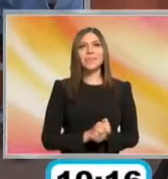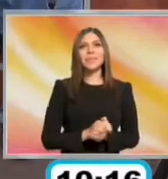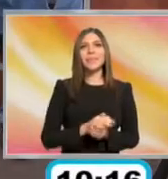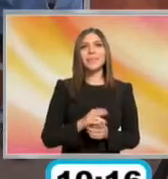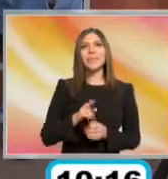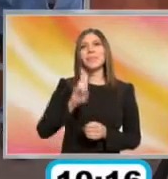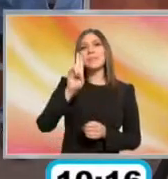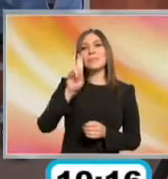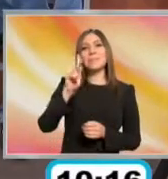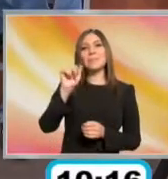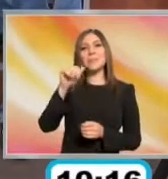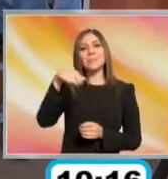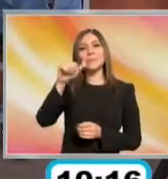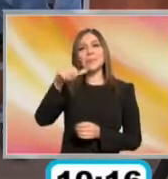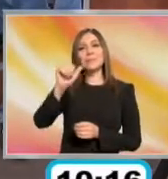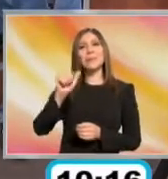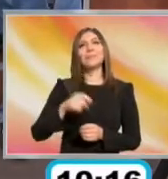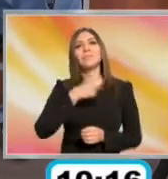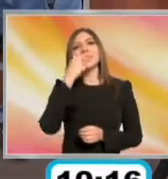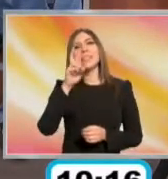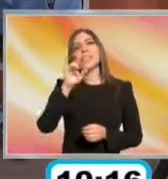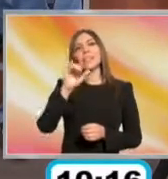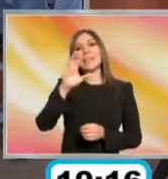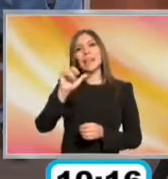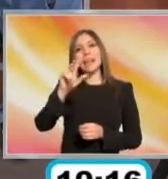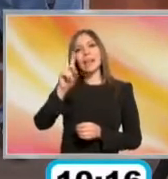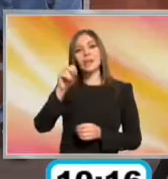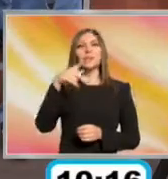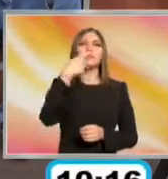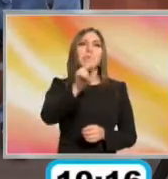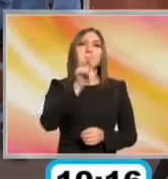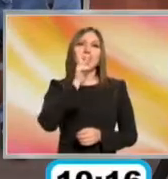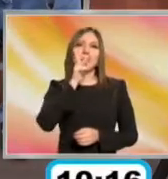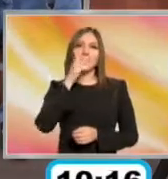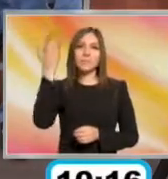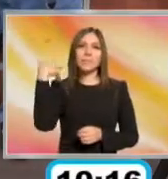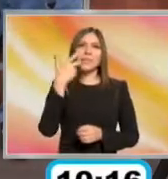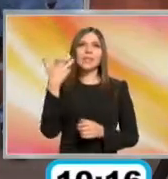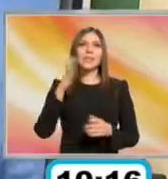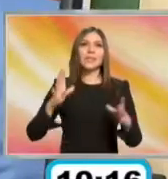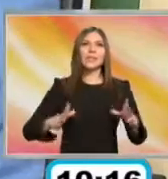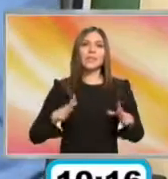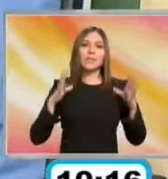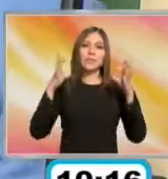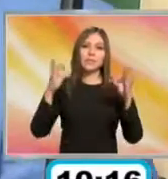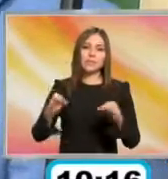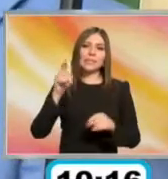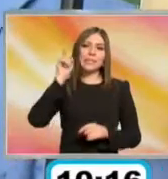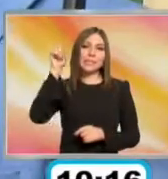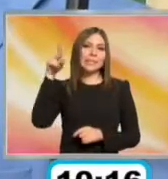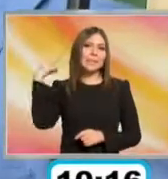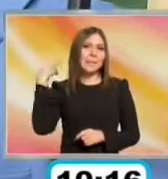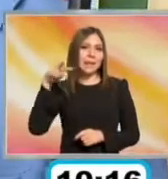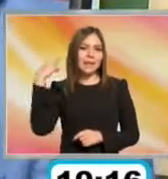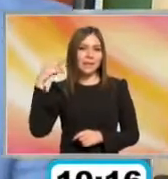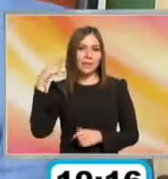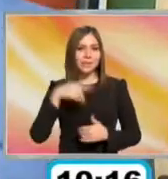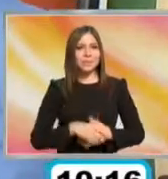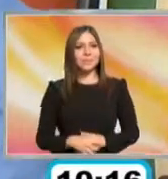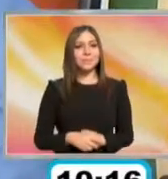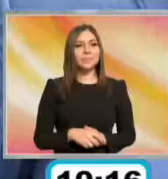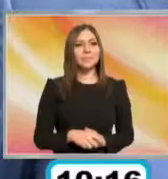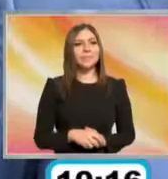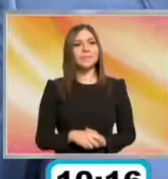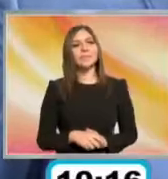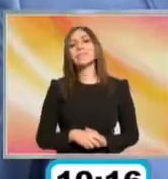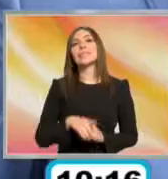¡Opa, mamá! Ricardo era su Ahí papá. está. Ah, Ricardo, sí. Ricardo era mi padre. Ok, él fundó esto allá en Veracruz. Así es, por allá, Minatitlán.